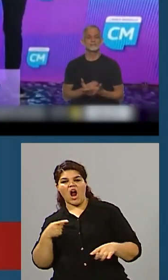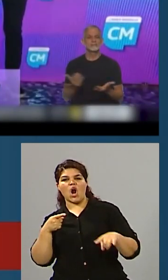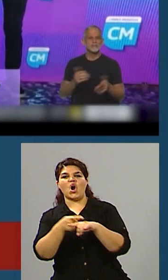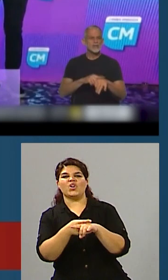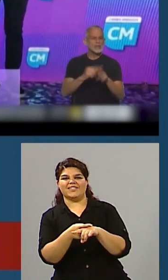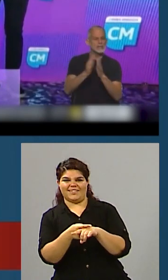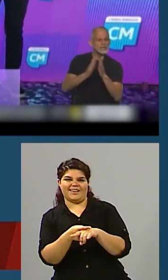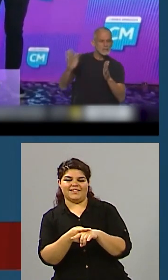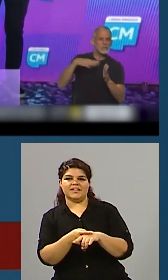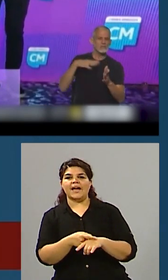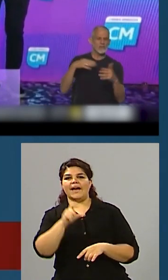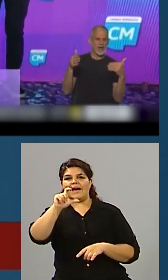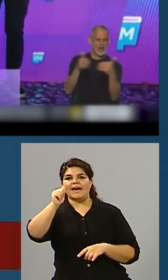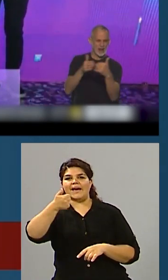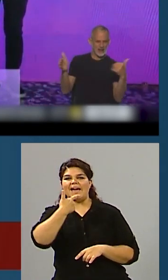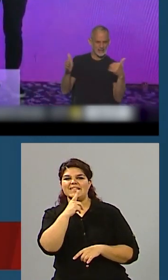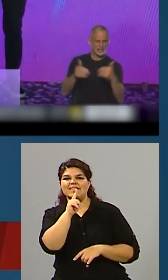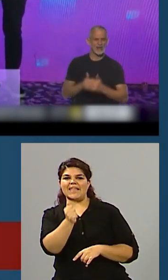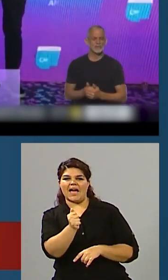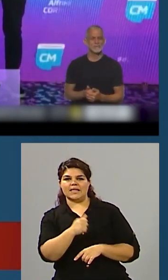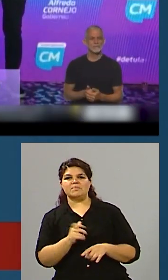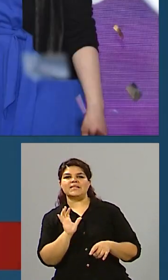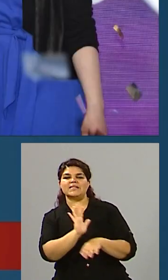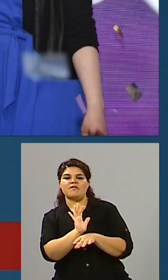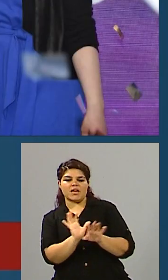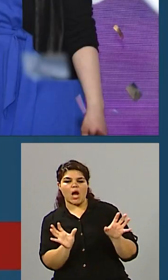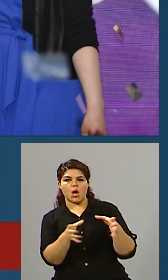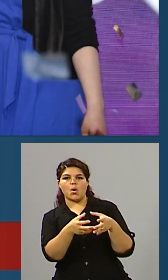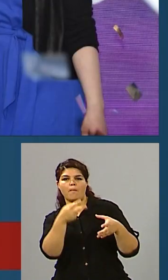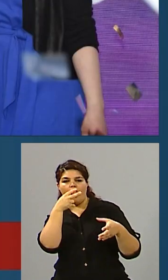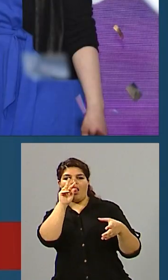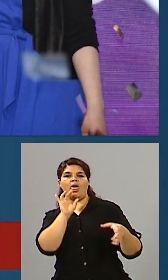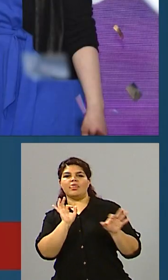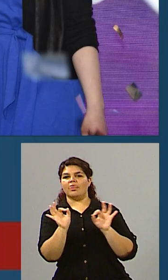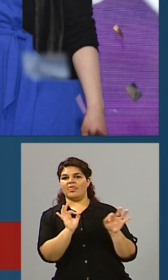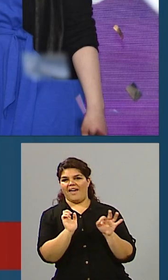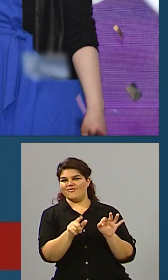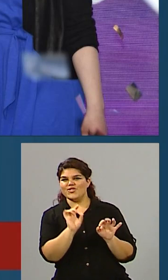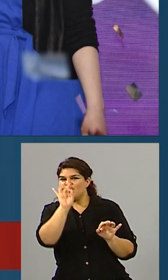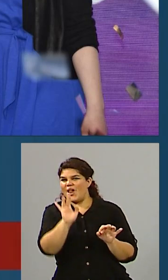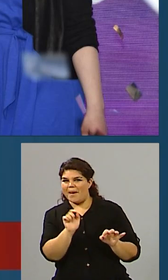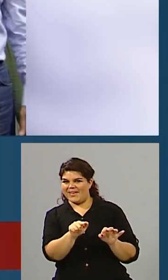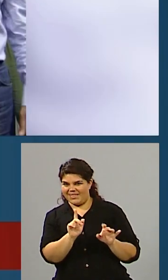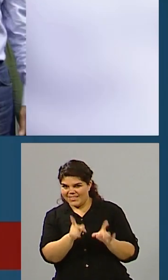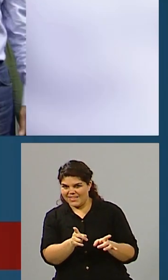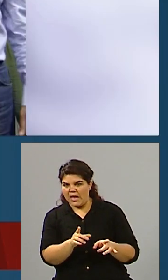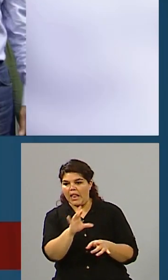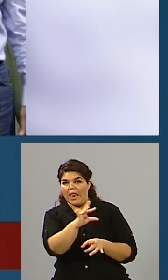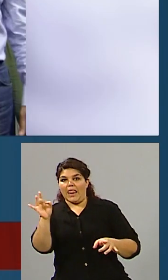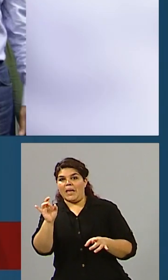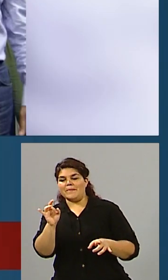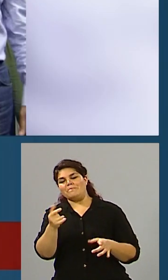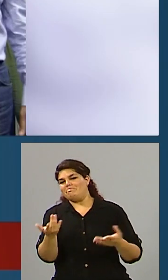Claro. Un discurso que obviamente es muy efectivo. Si vos analizás o ponés